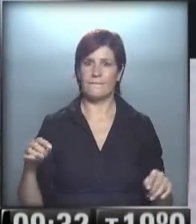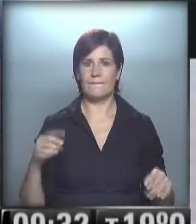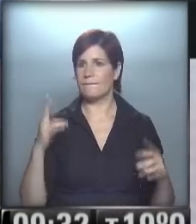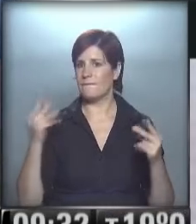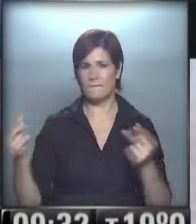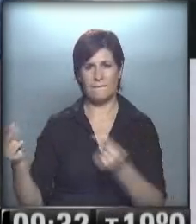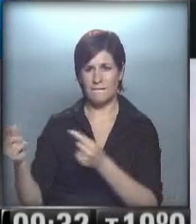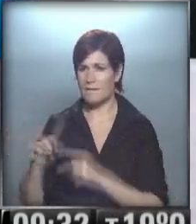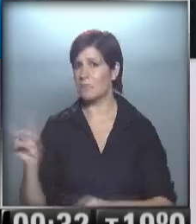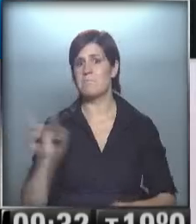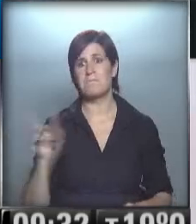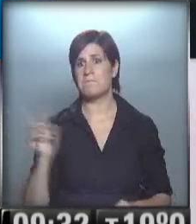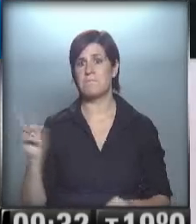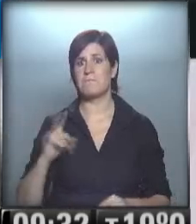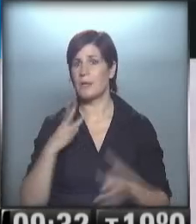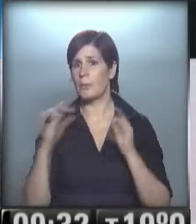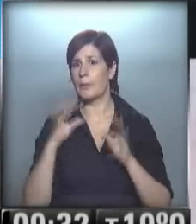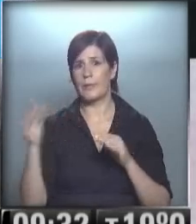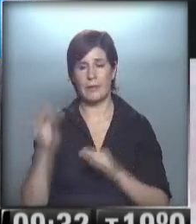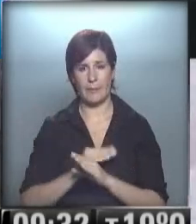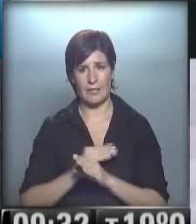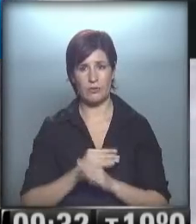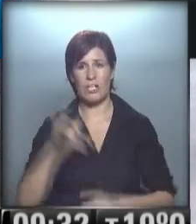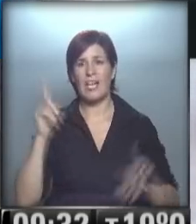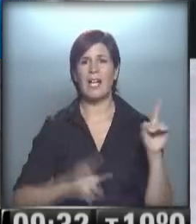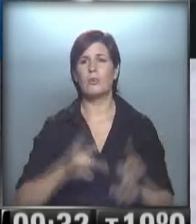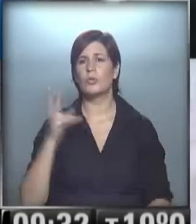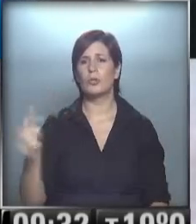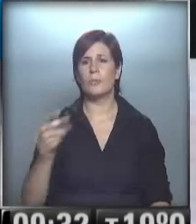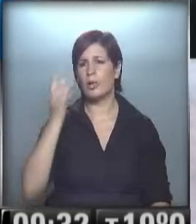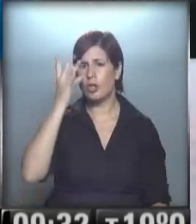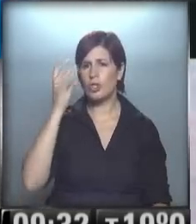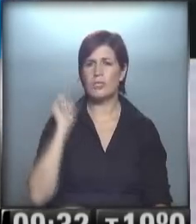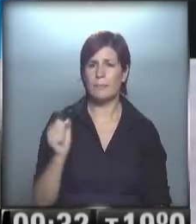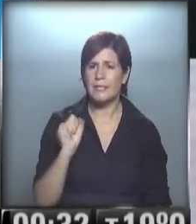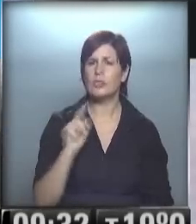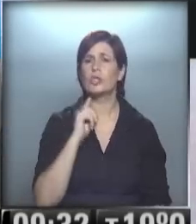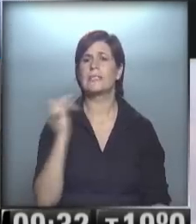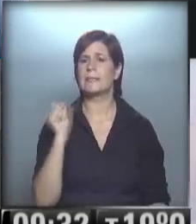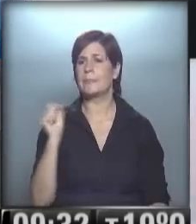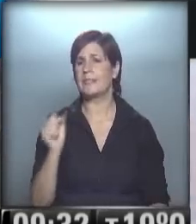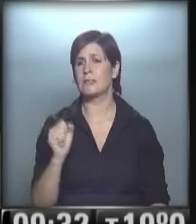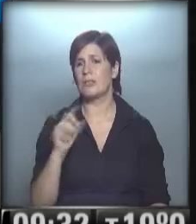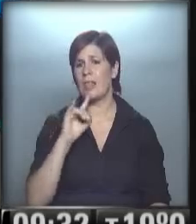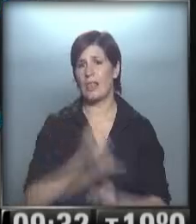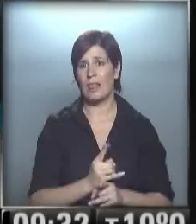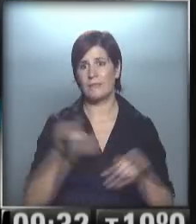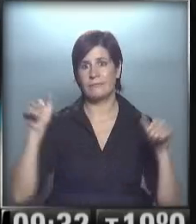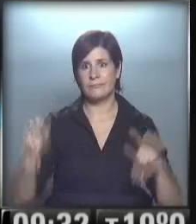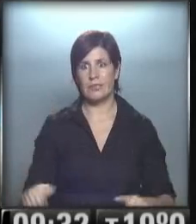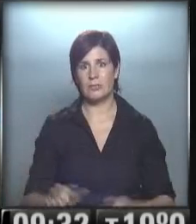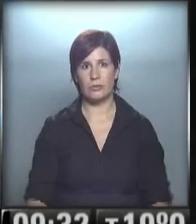un dolor de cabeza Alejandro para aquellos que compraron a 1250 o 13 pesos pensando que la escalada seguía ahora el